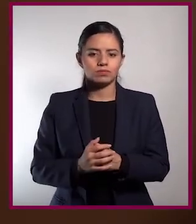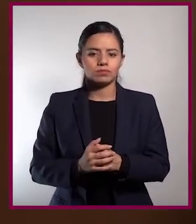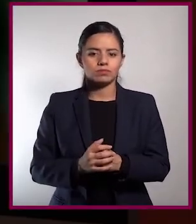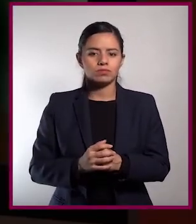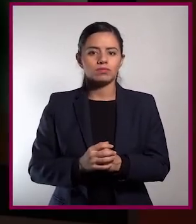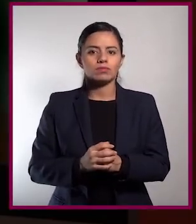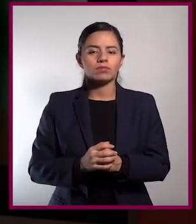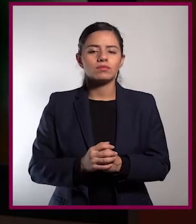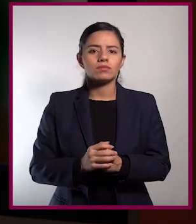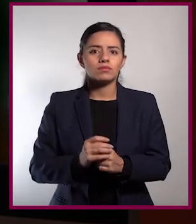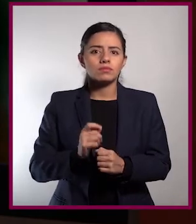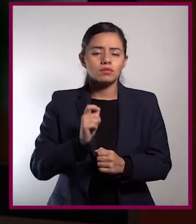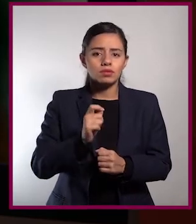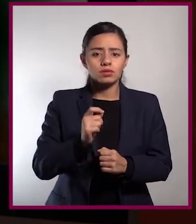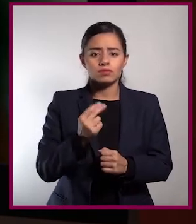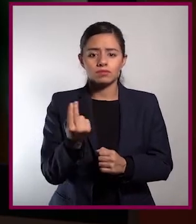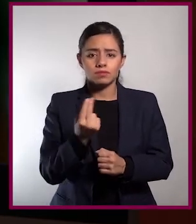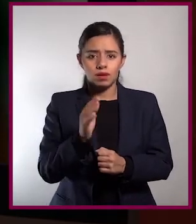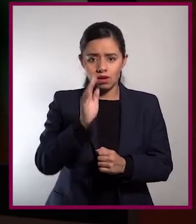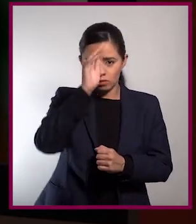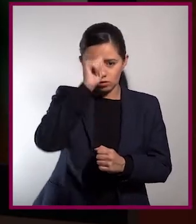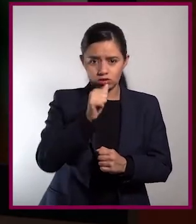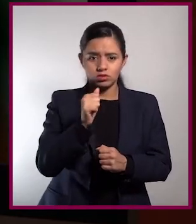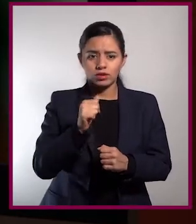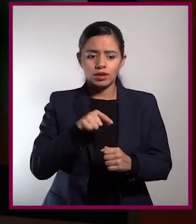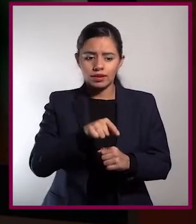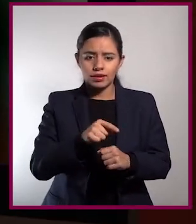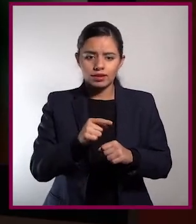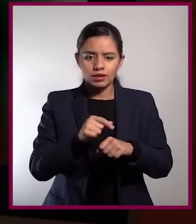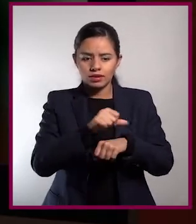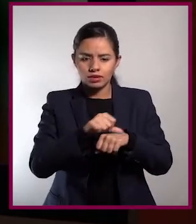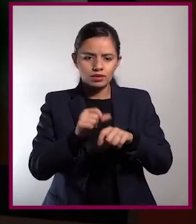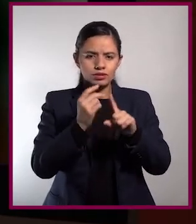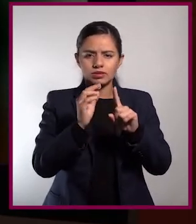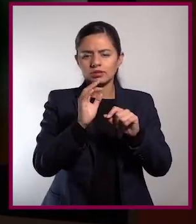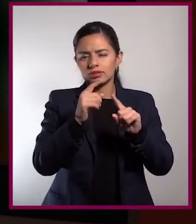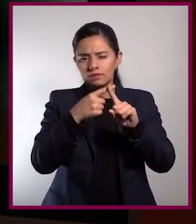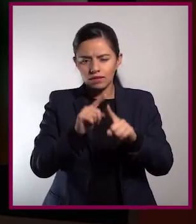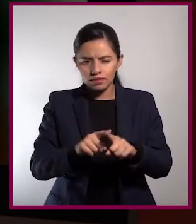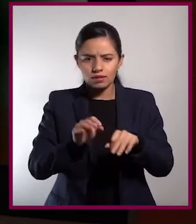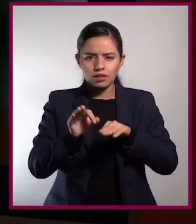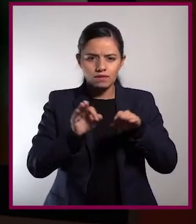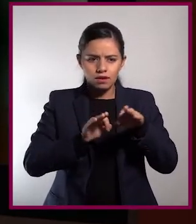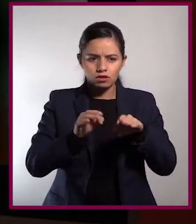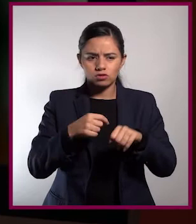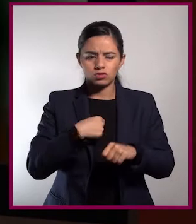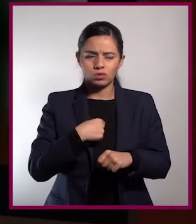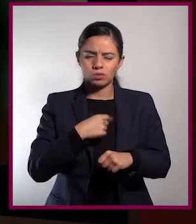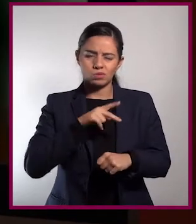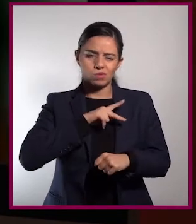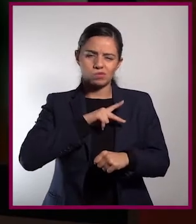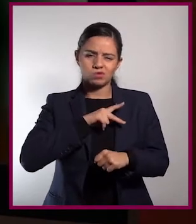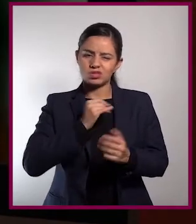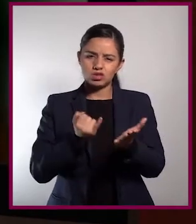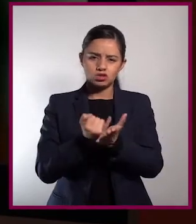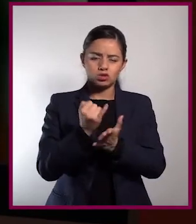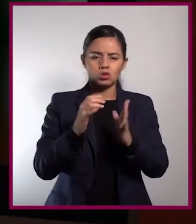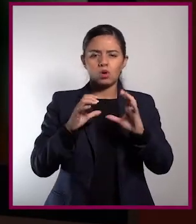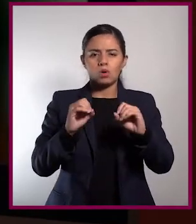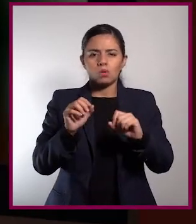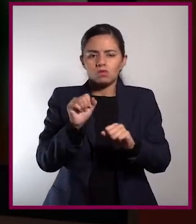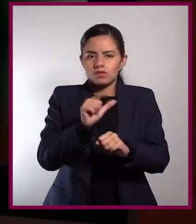conciencia. Uno no está de acuerdo en realizar cierto procedimiento, ya sea por cuestiones éticas, personales,